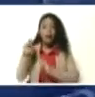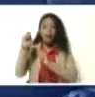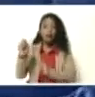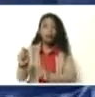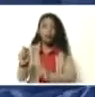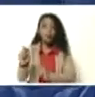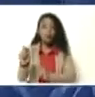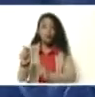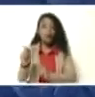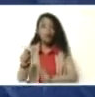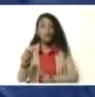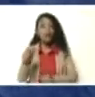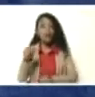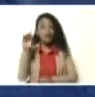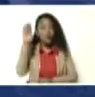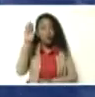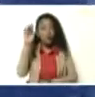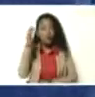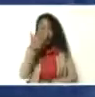Nazoa, Earl Herrera,